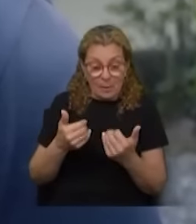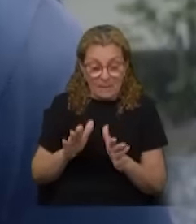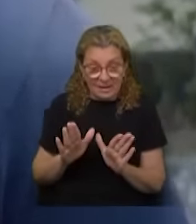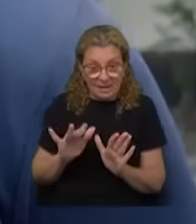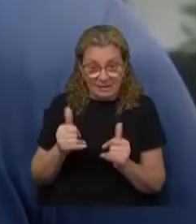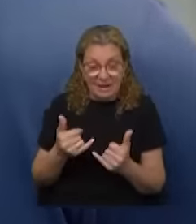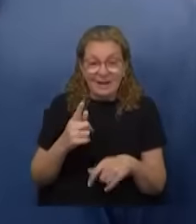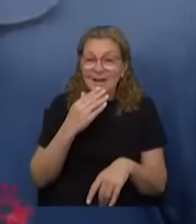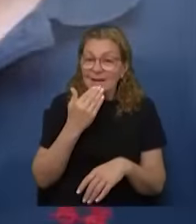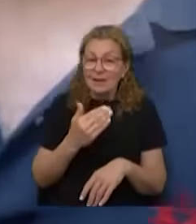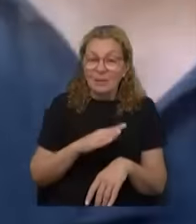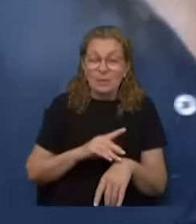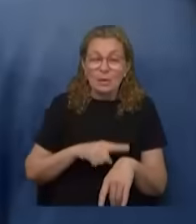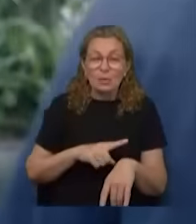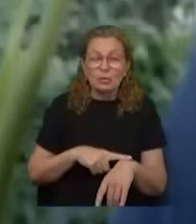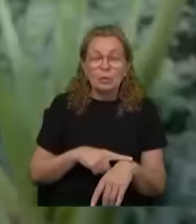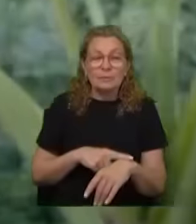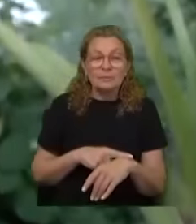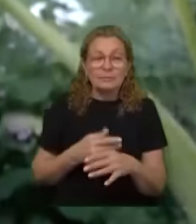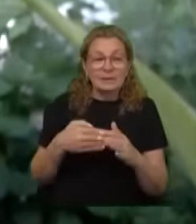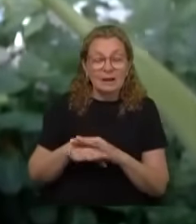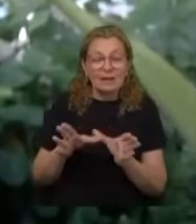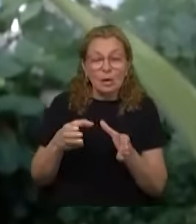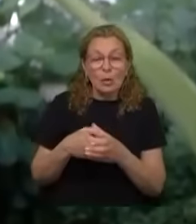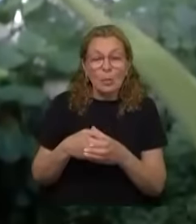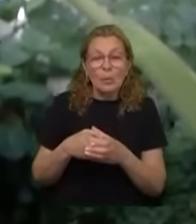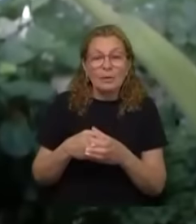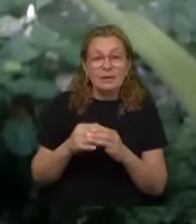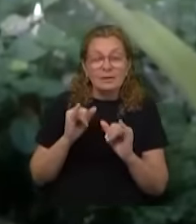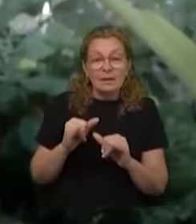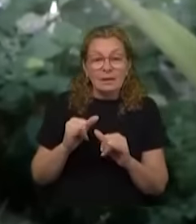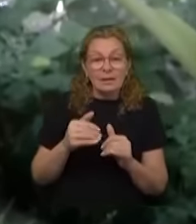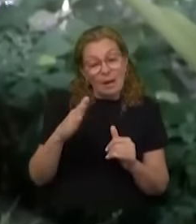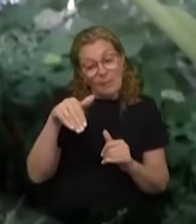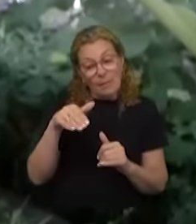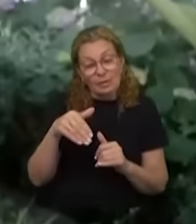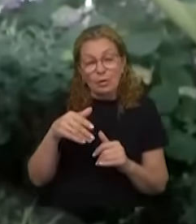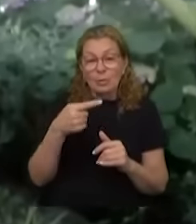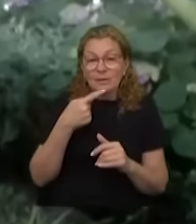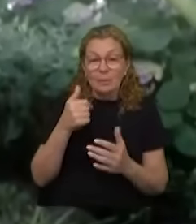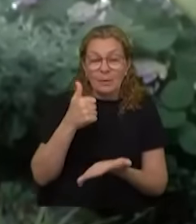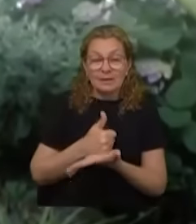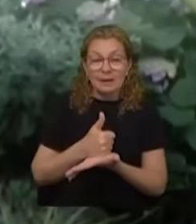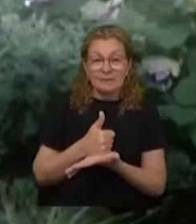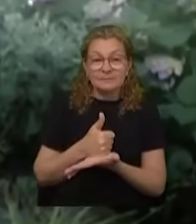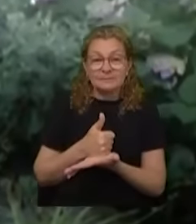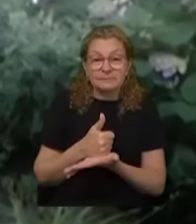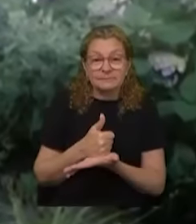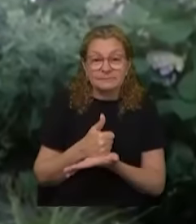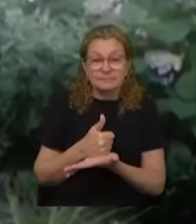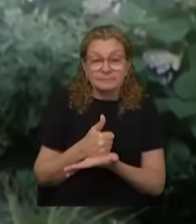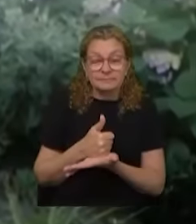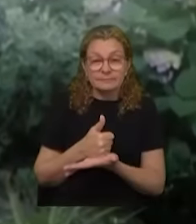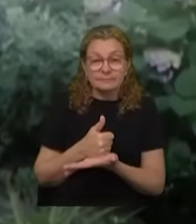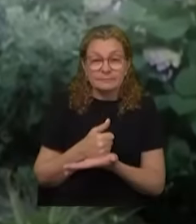Muchas gracias por estos minutos Claudio este de Barbosa integrante bueno de este colectivo que está convocando de hecho va a estar presente este e